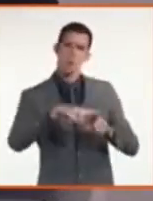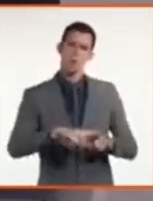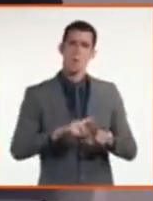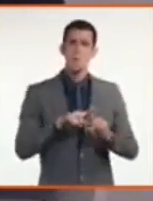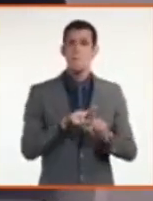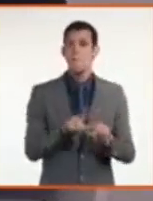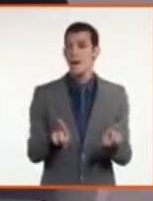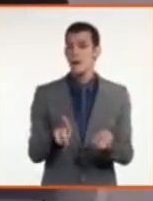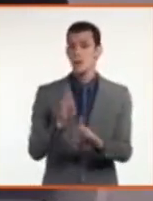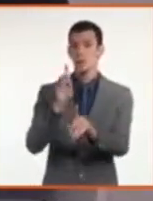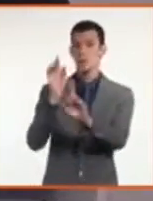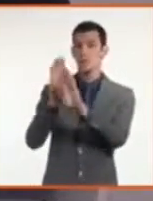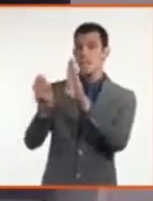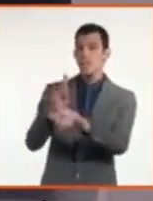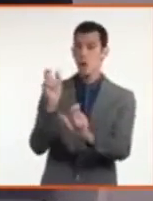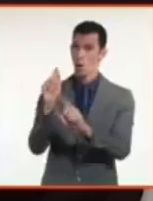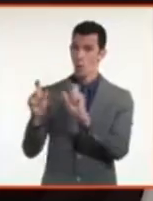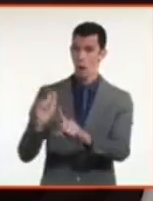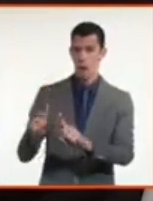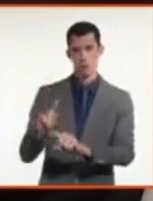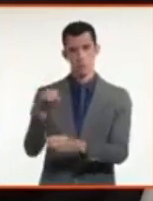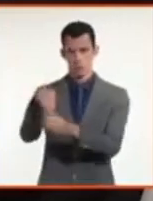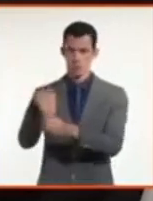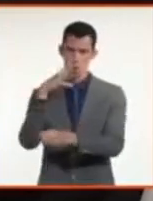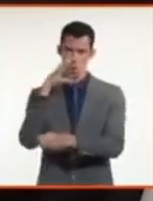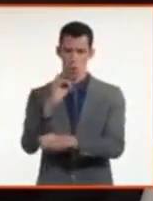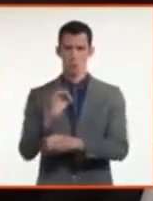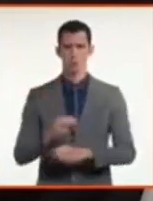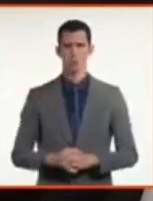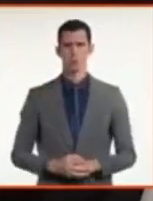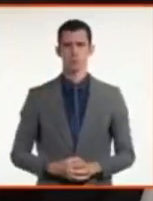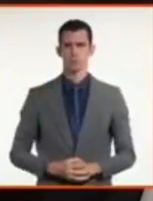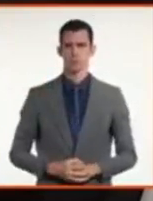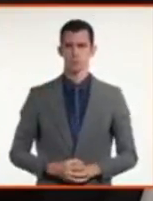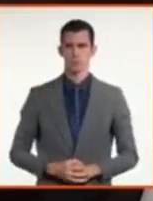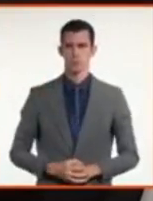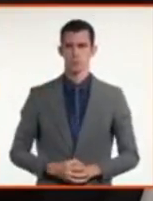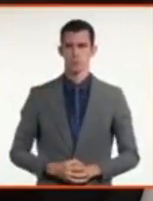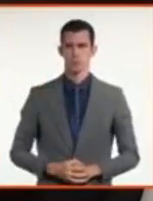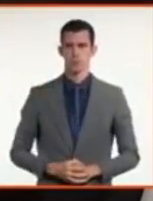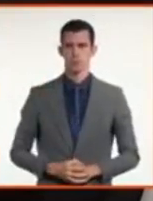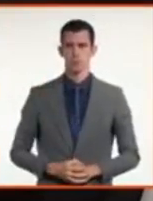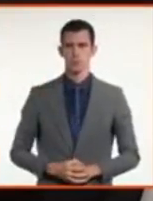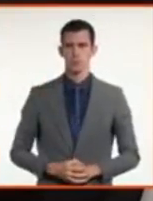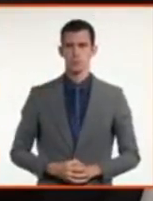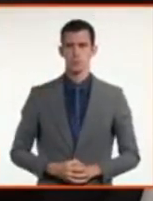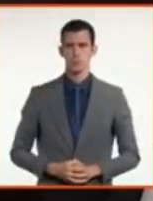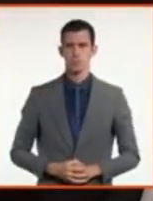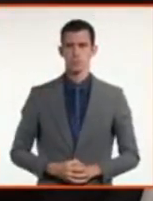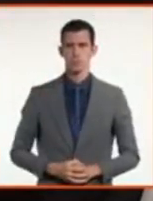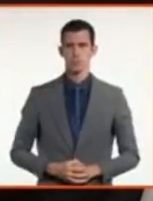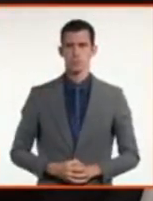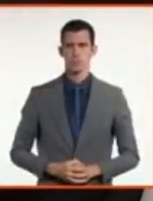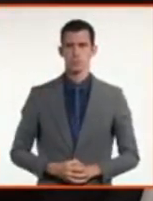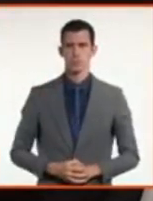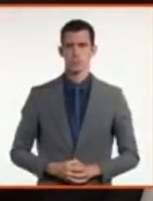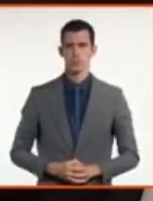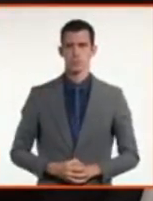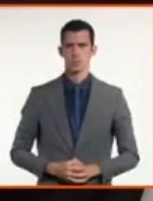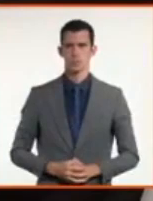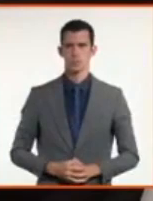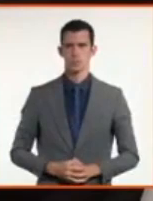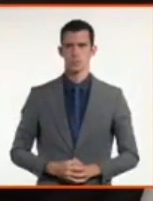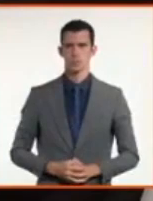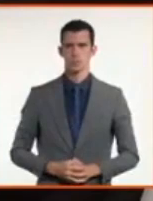operaciones de la economía de mérito también el hecho de haber anunciado primero el 3 de agosto las operaciones de